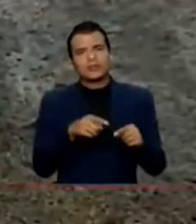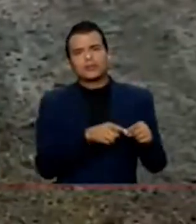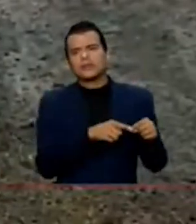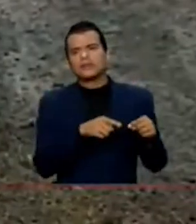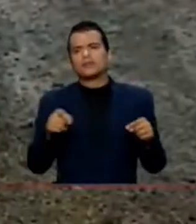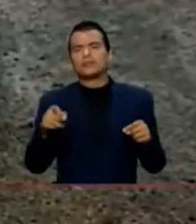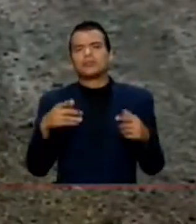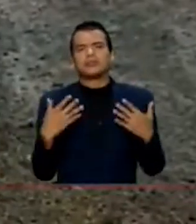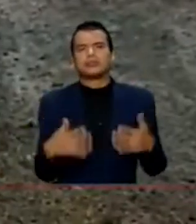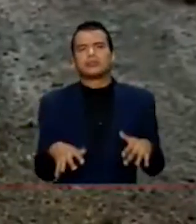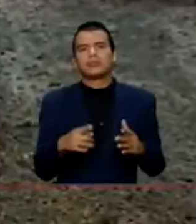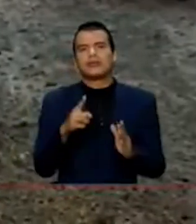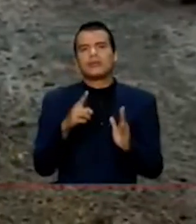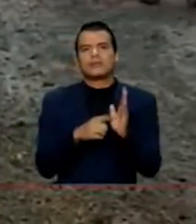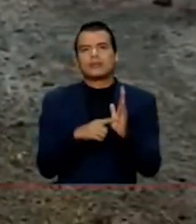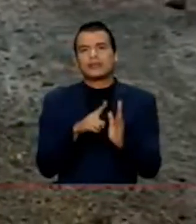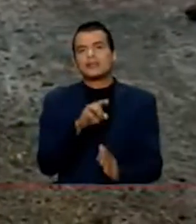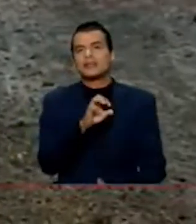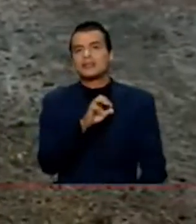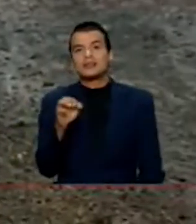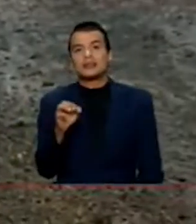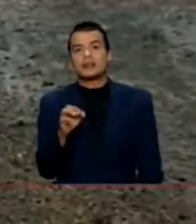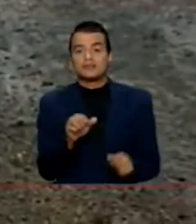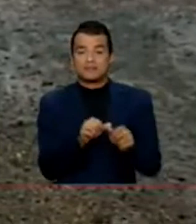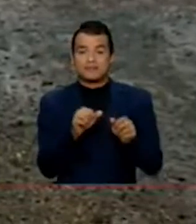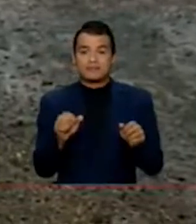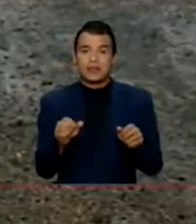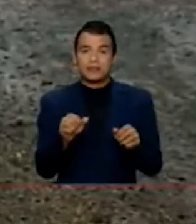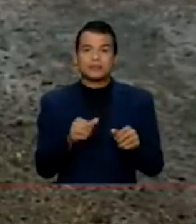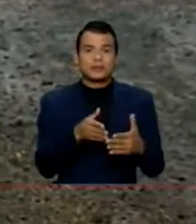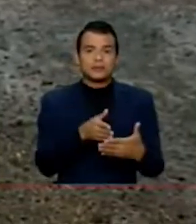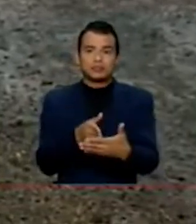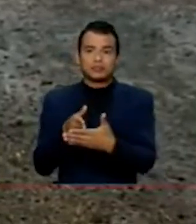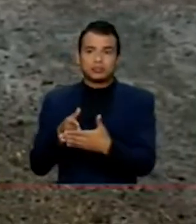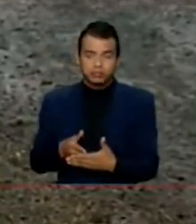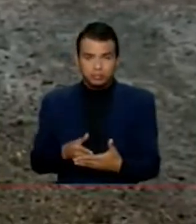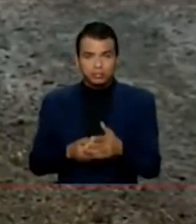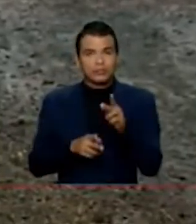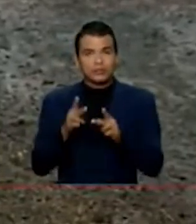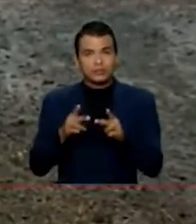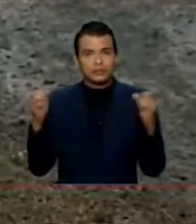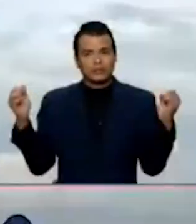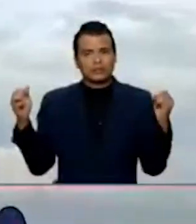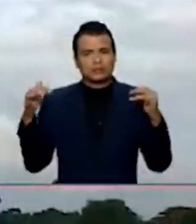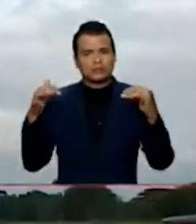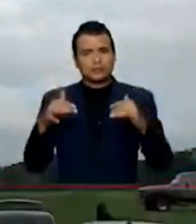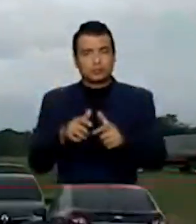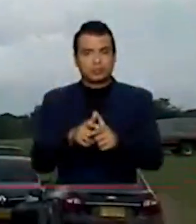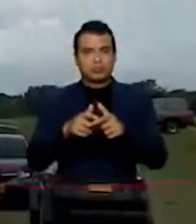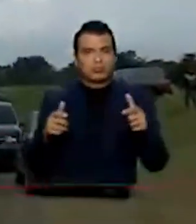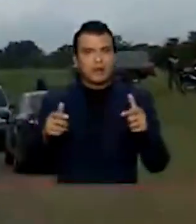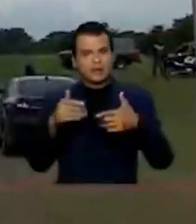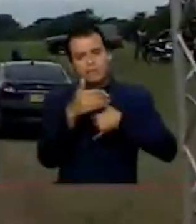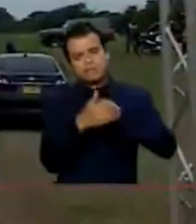de 1.100 metros llena de obstáculos y participaron deportistas de 7 departamentos de Colombia.